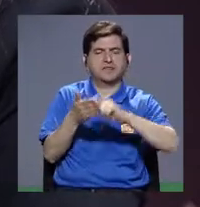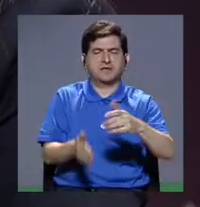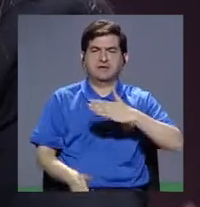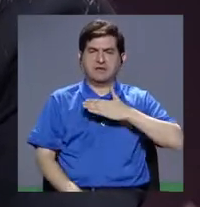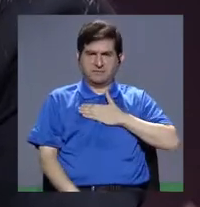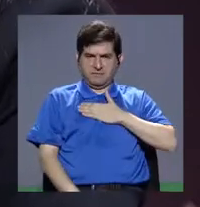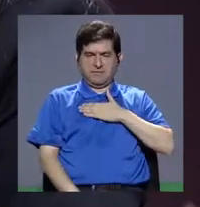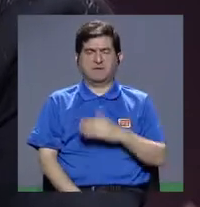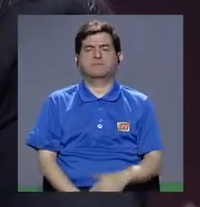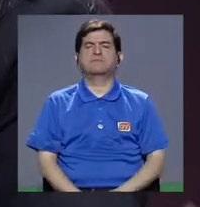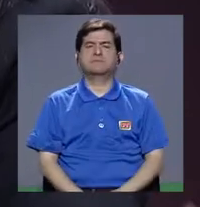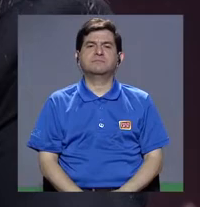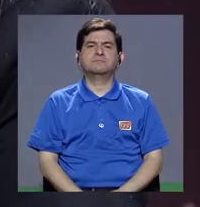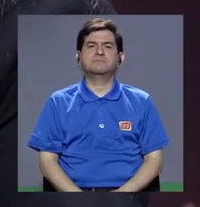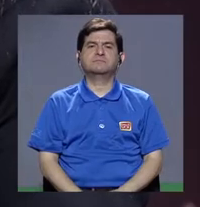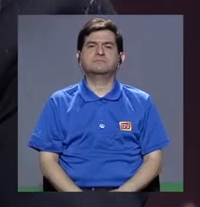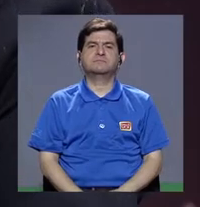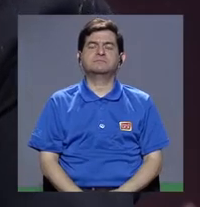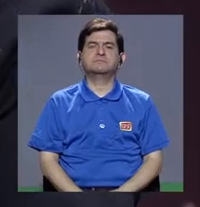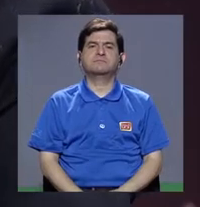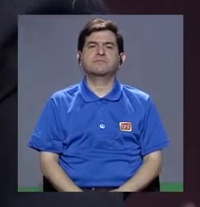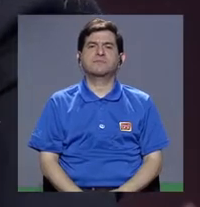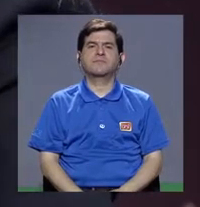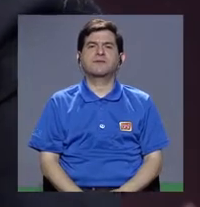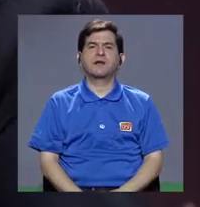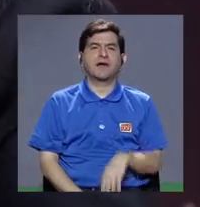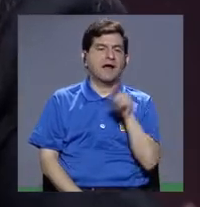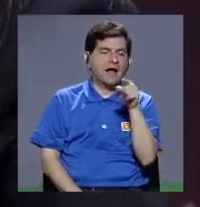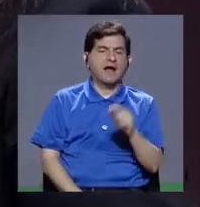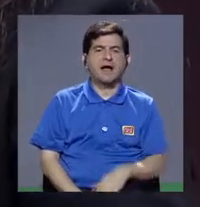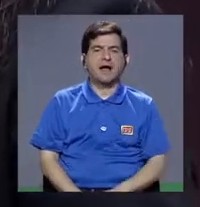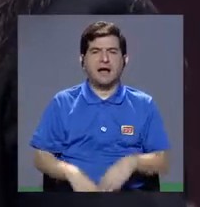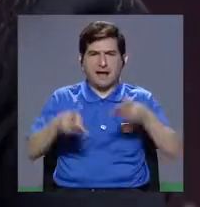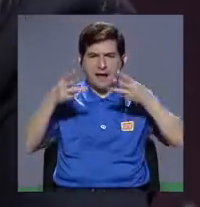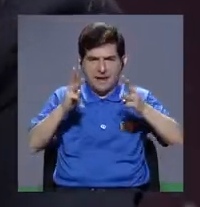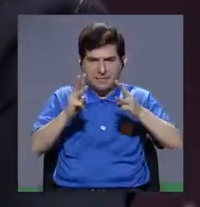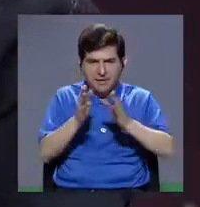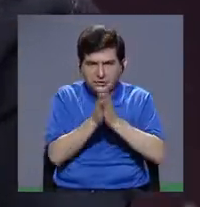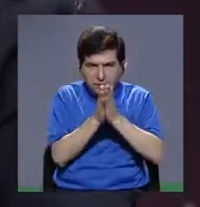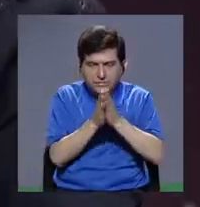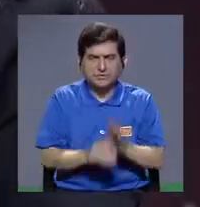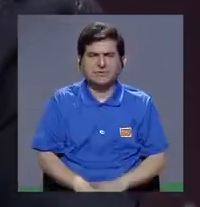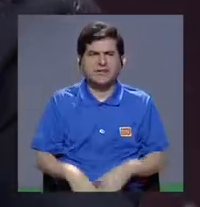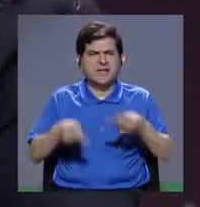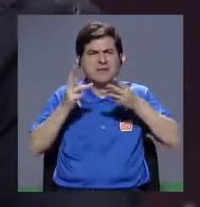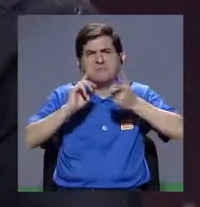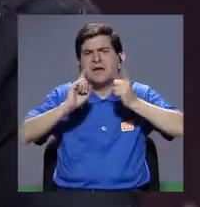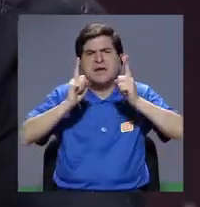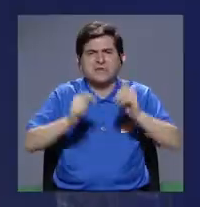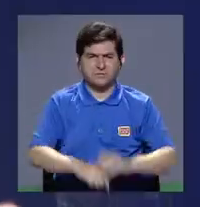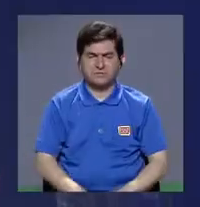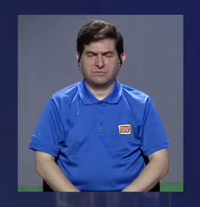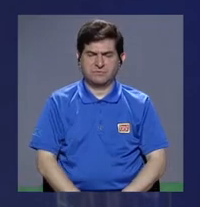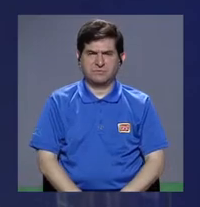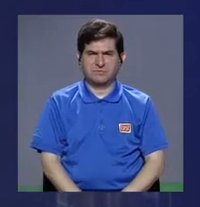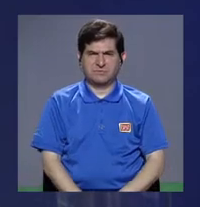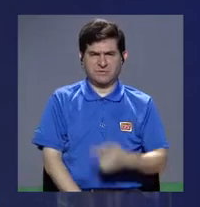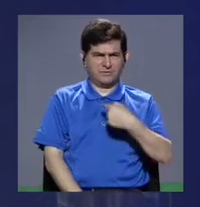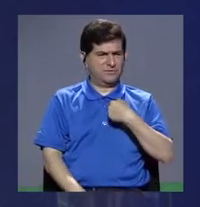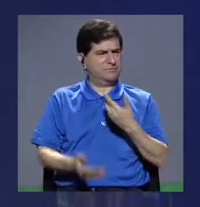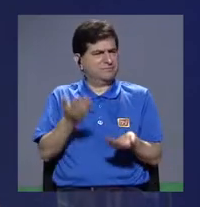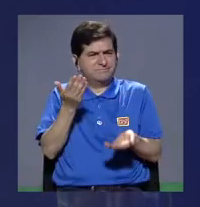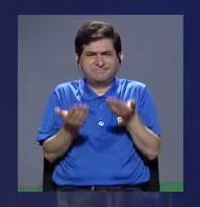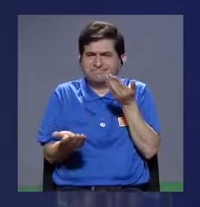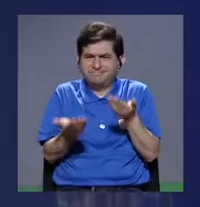y entonces me saque de la gaveta el método meta y cuál es este método porque a mí me resultan